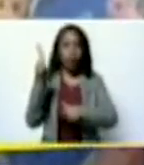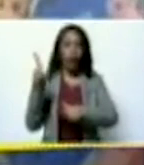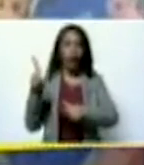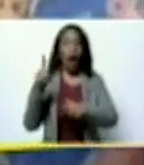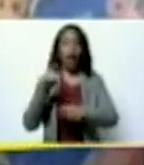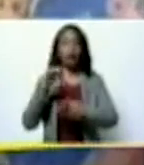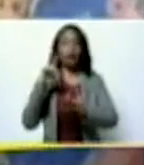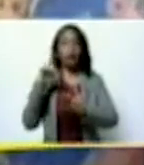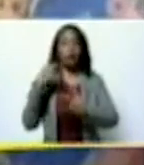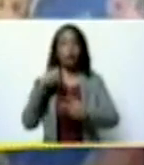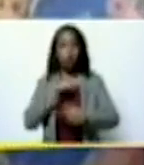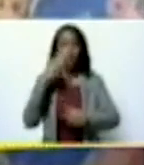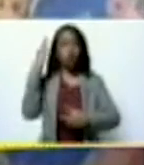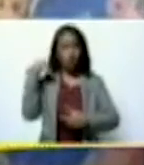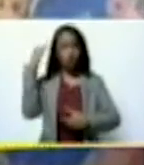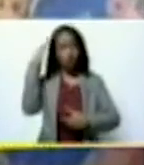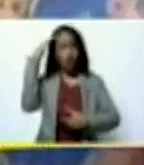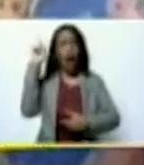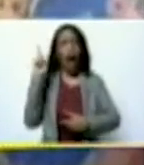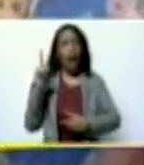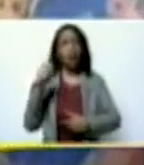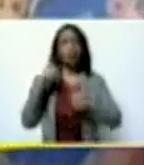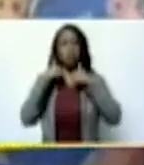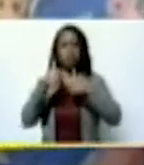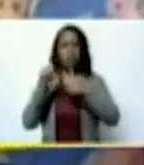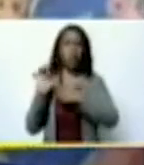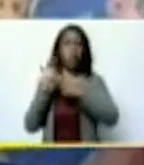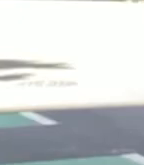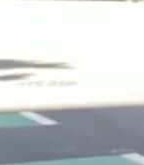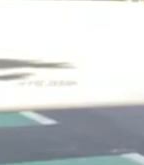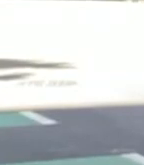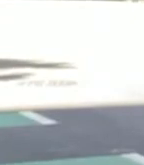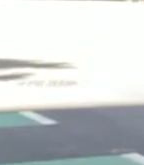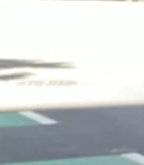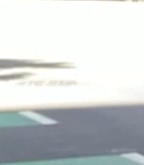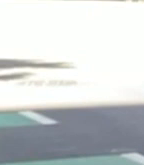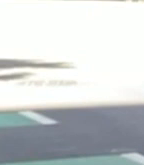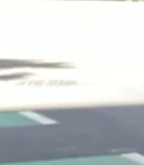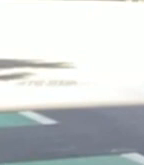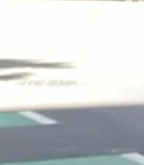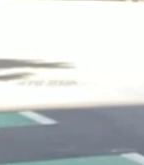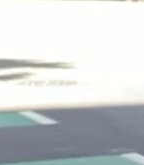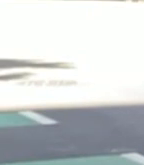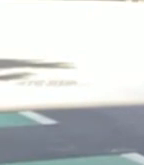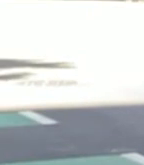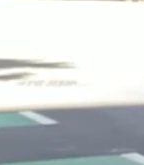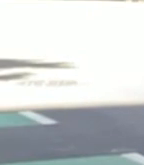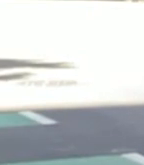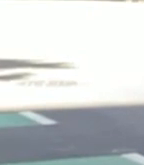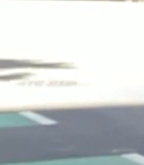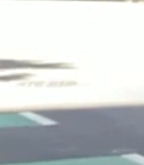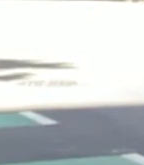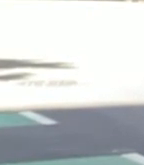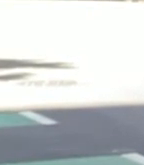representados en la reunión de los ángeles en la voz del presidente alberto fernando la casa blanca considera que un grupo importante de líderes de la región